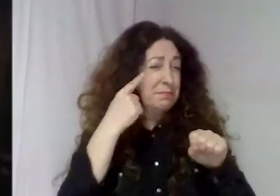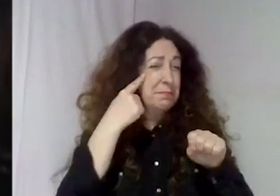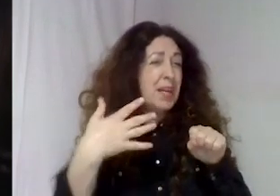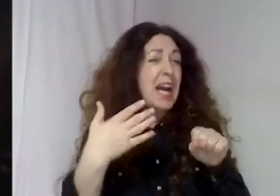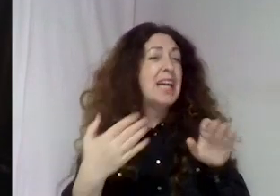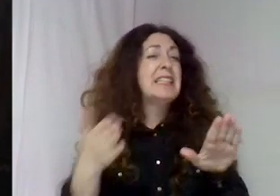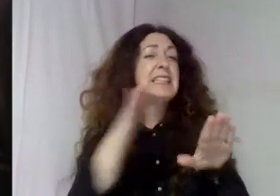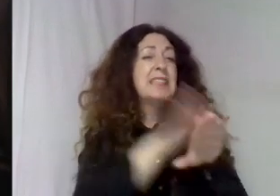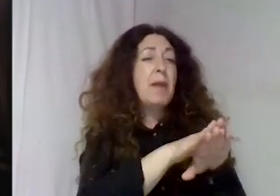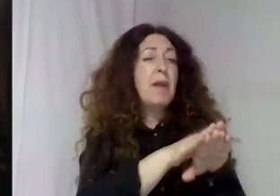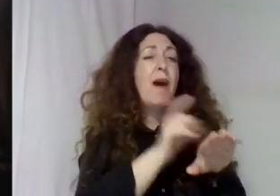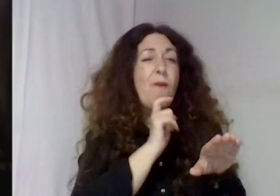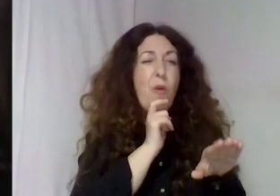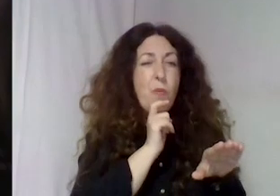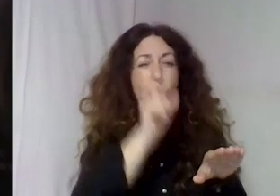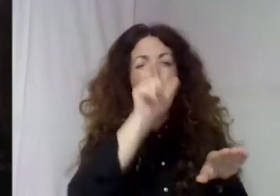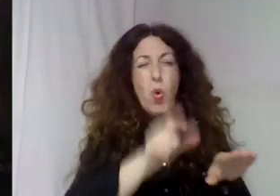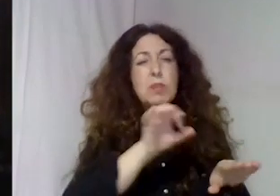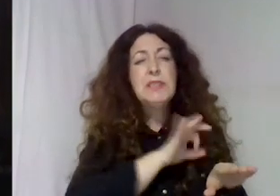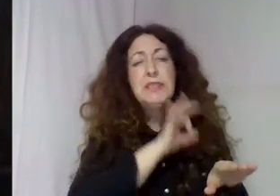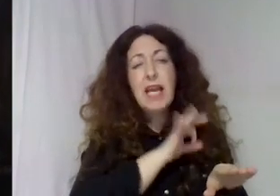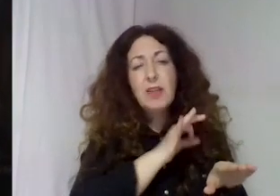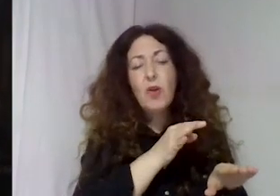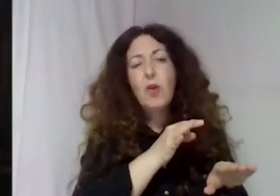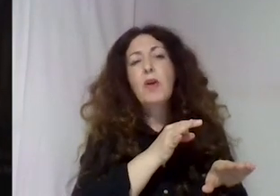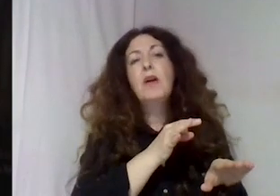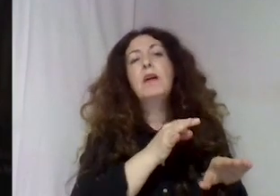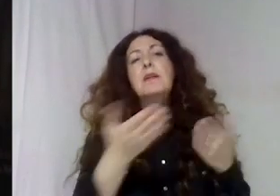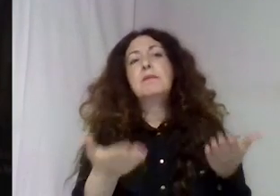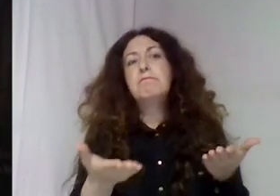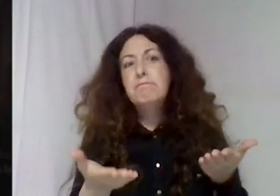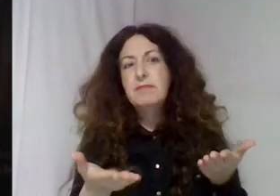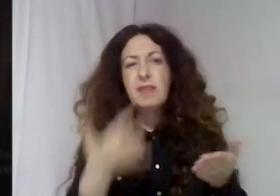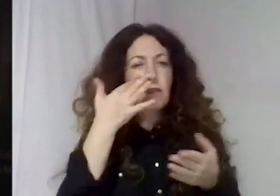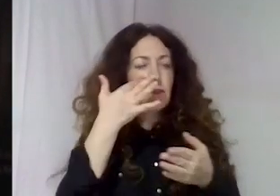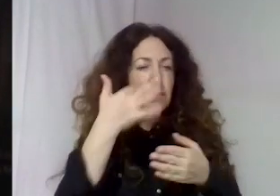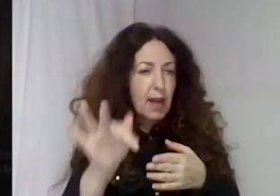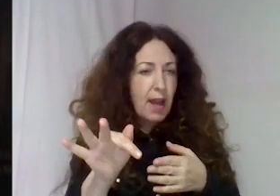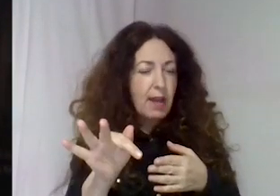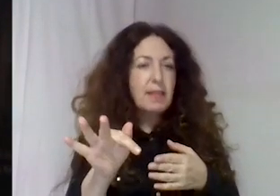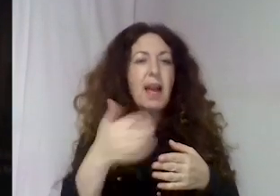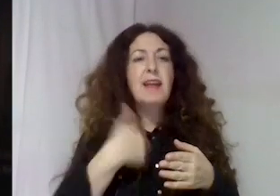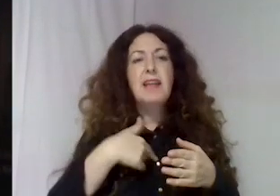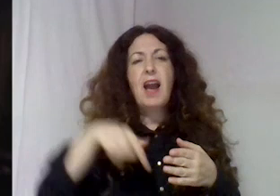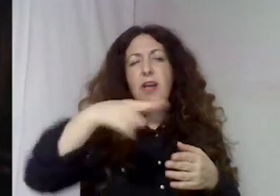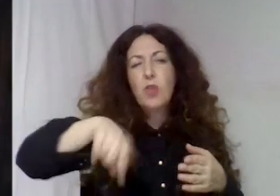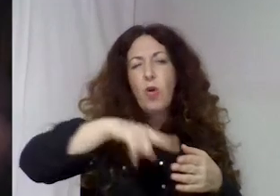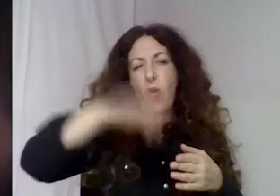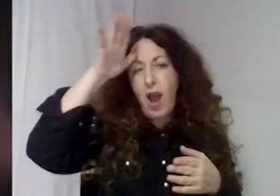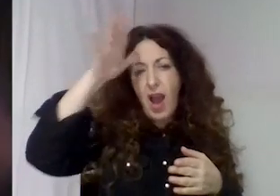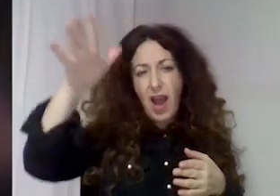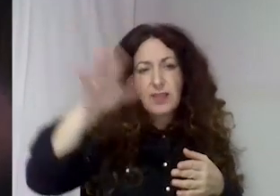yo dando vueltas a los asesinos, buscando otros asesinos y cayendo en una trampa lingüística retórica, sí, que nos ha propuesto. Es verdad, tienes toda la